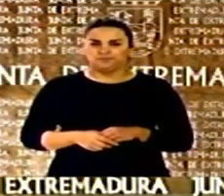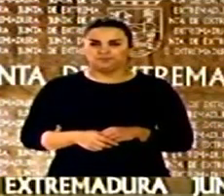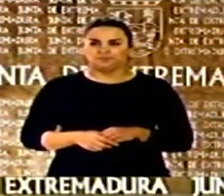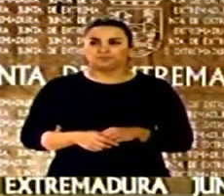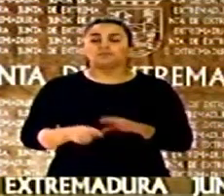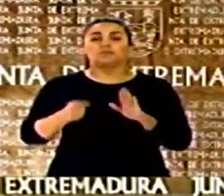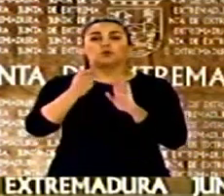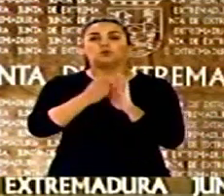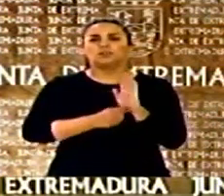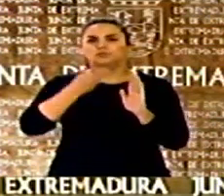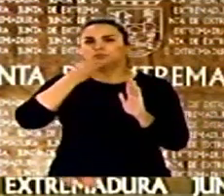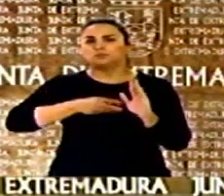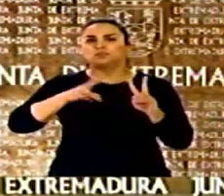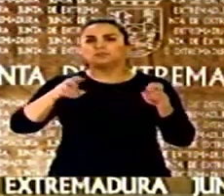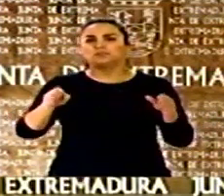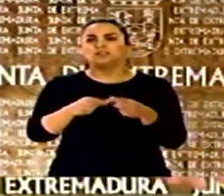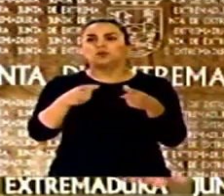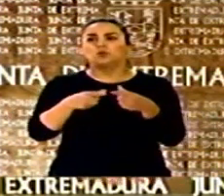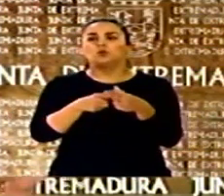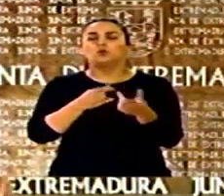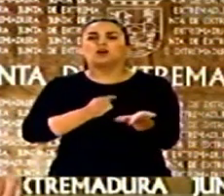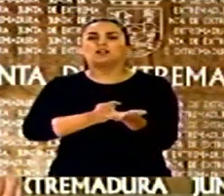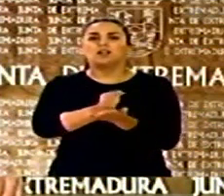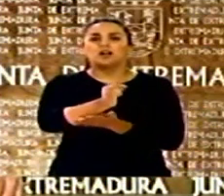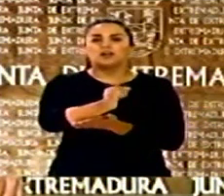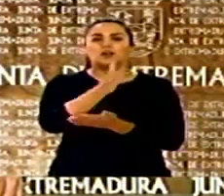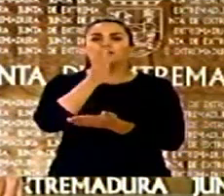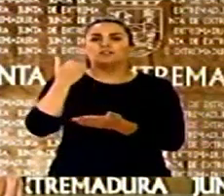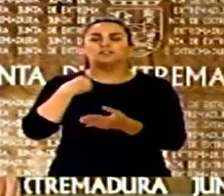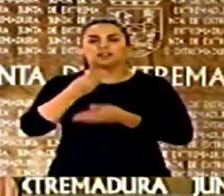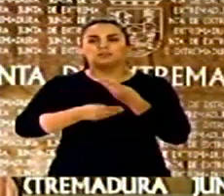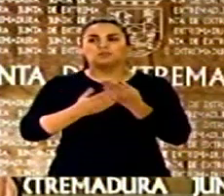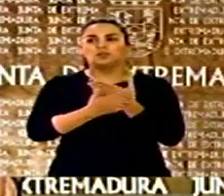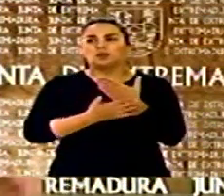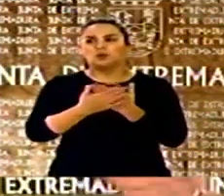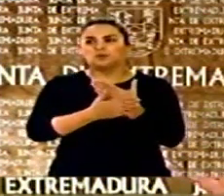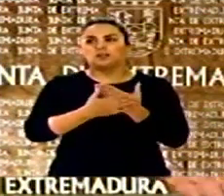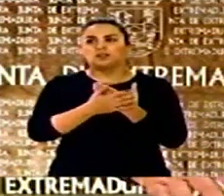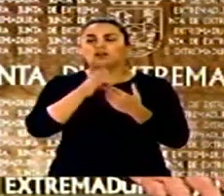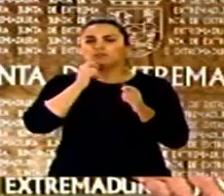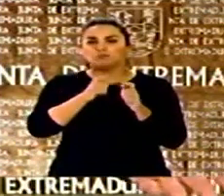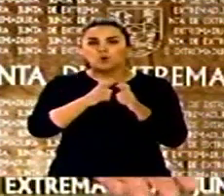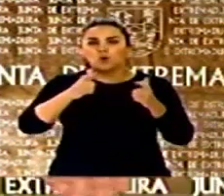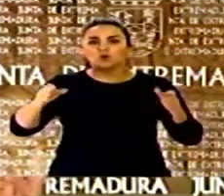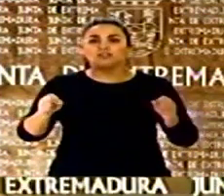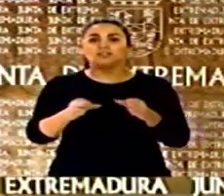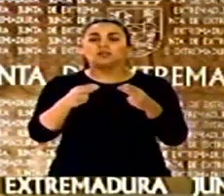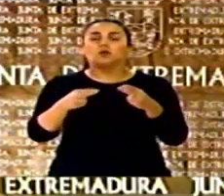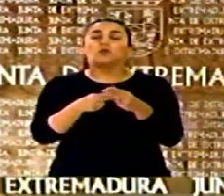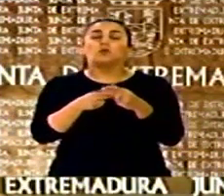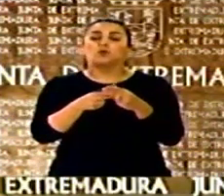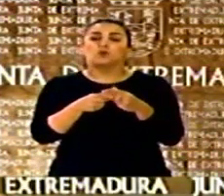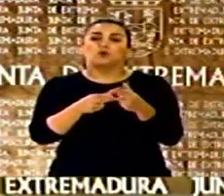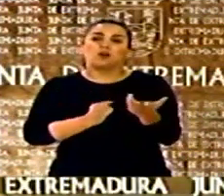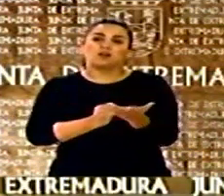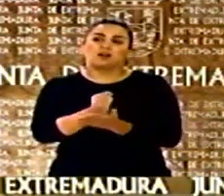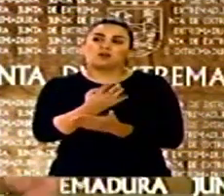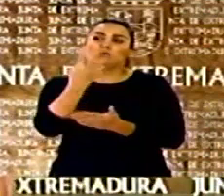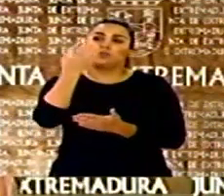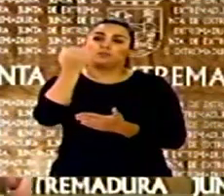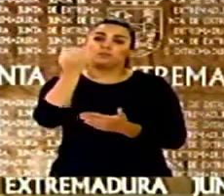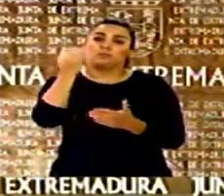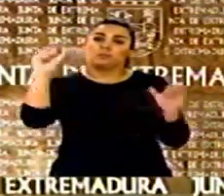¿Satisfecho del todo? No, queda todavía gente pendiente. Hemos conseguido ahora hacer frente en estos meses, estamos haciendo frente a